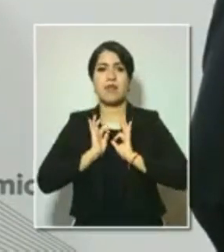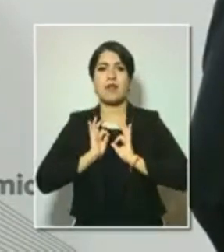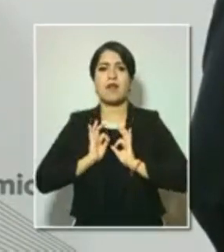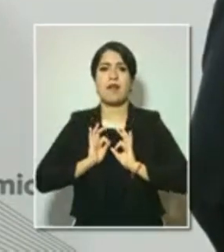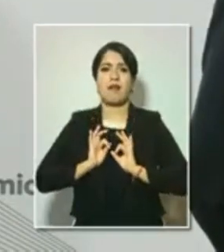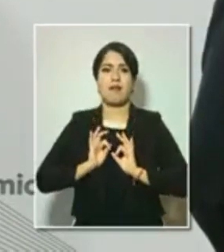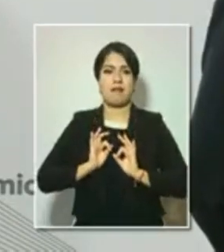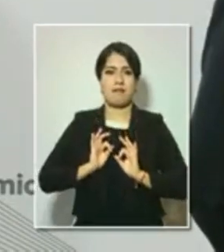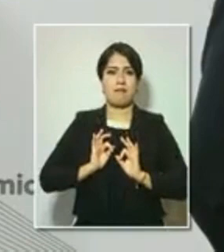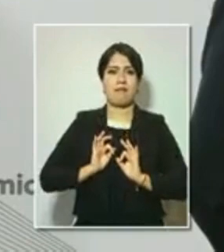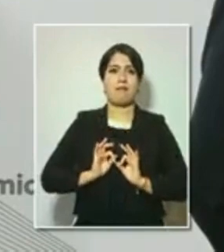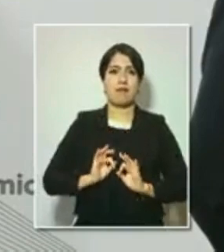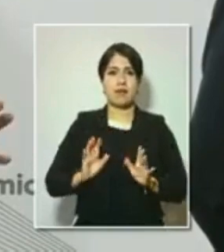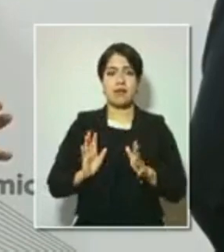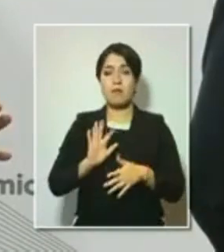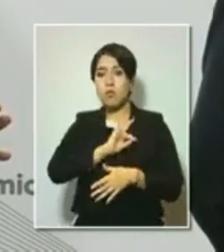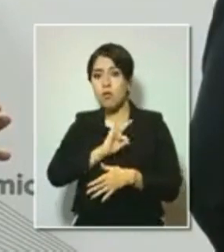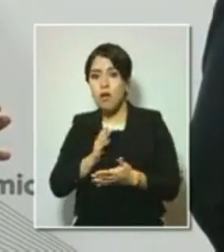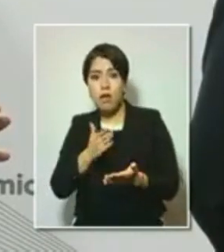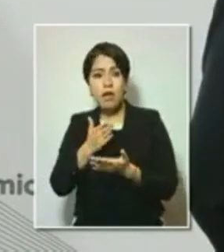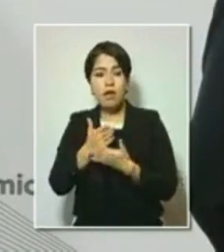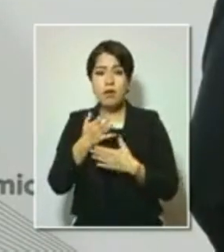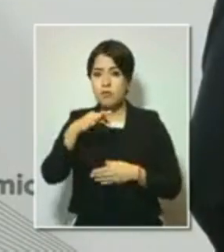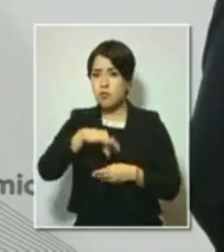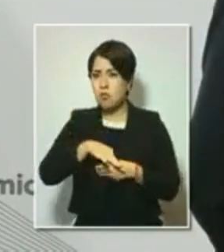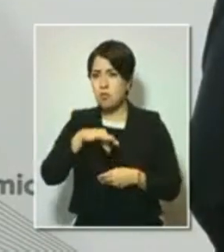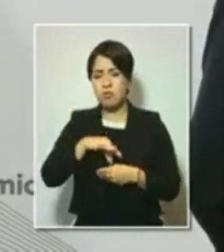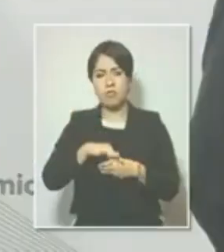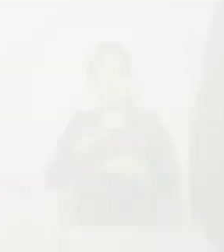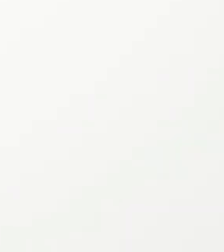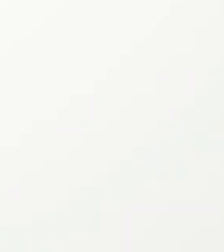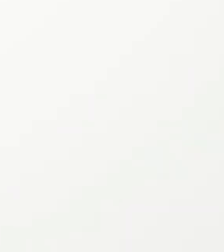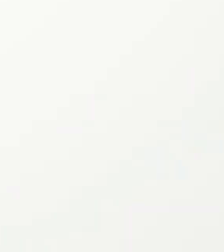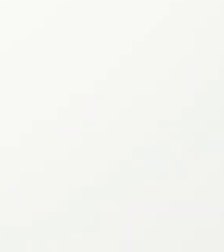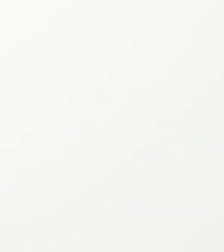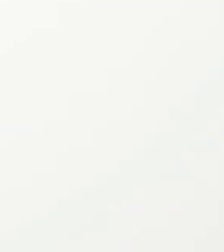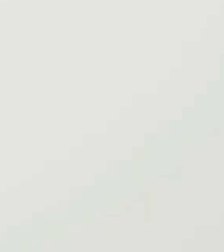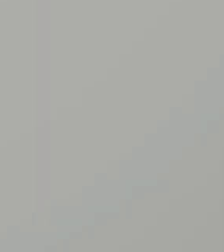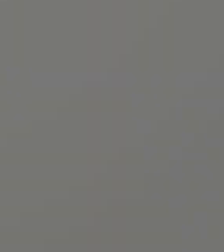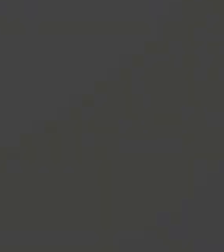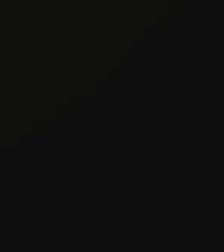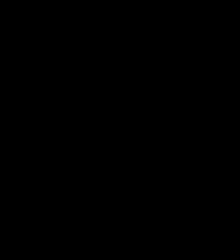y que puedan acudir a votar las michoacanas y los michoacanos.